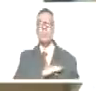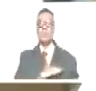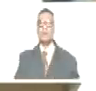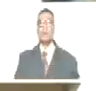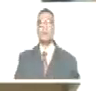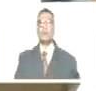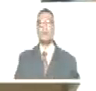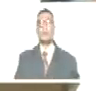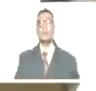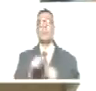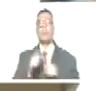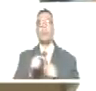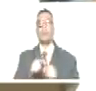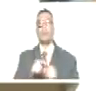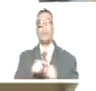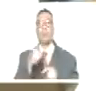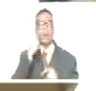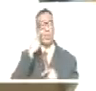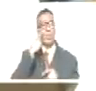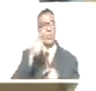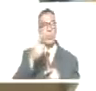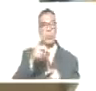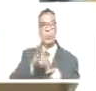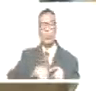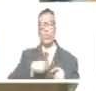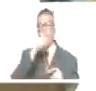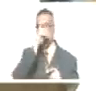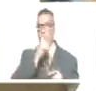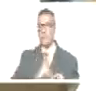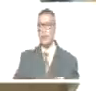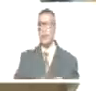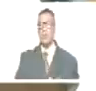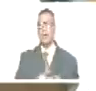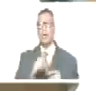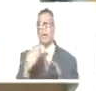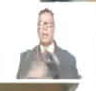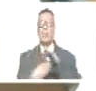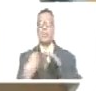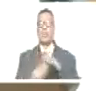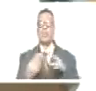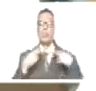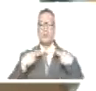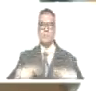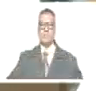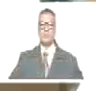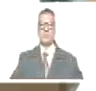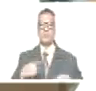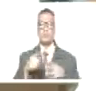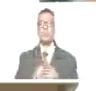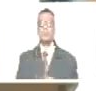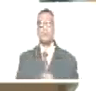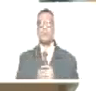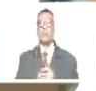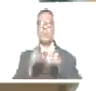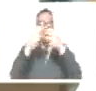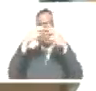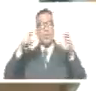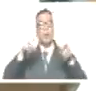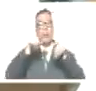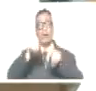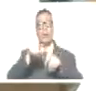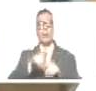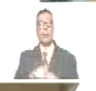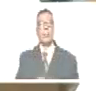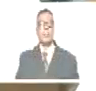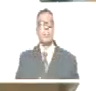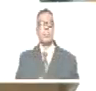un enfoque de la discapacidad basada en los derechos humanos. Lema que de paso va precisamente en la